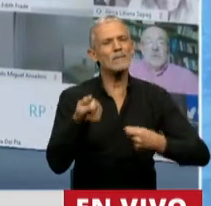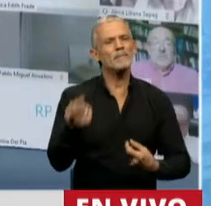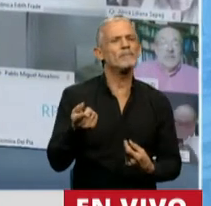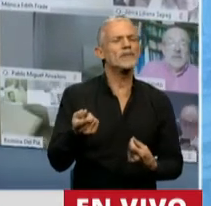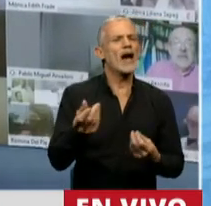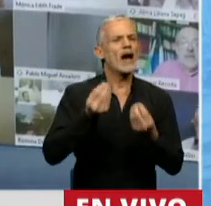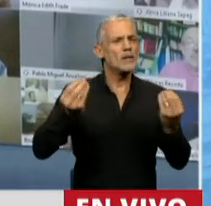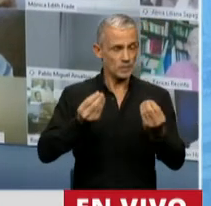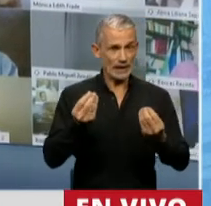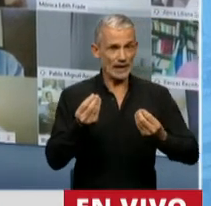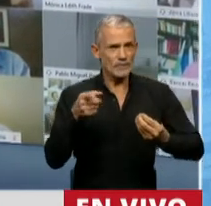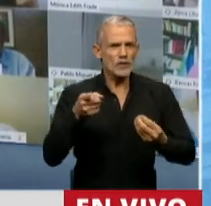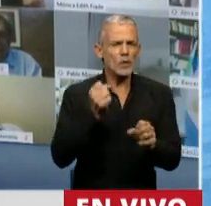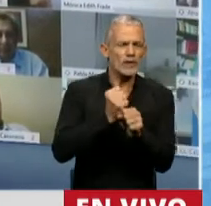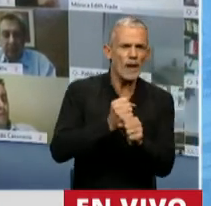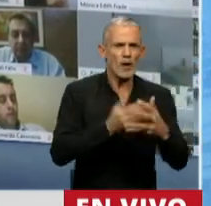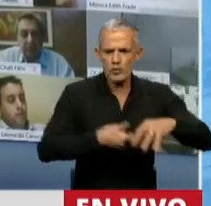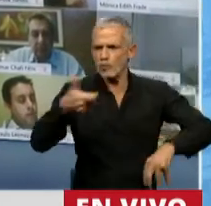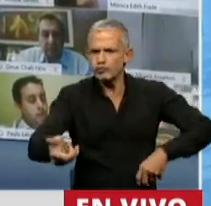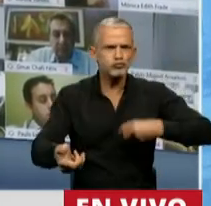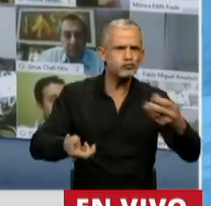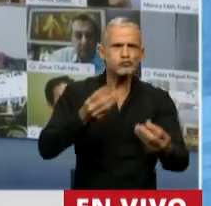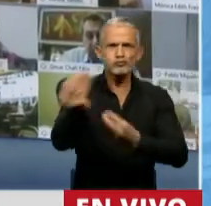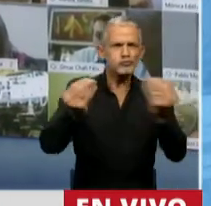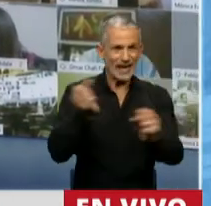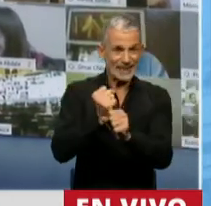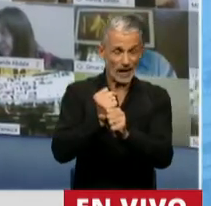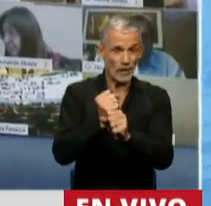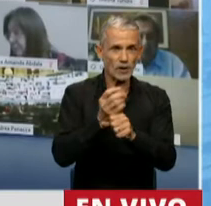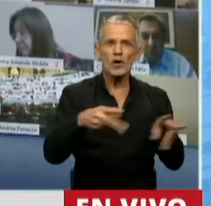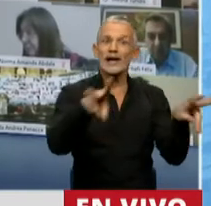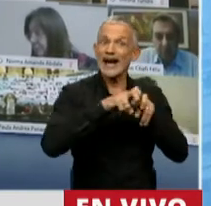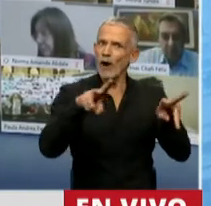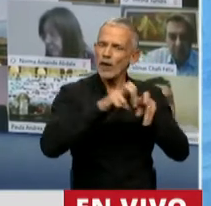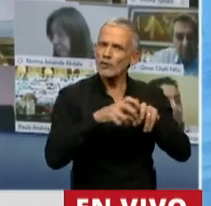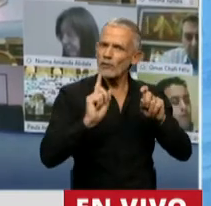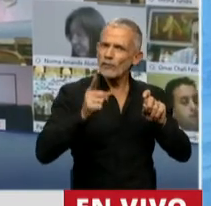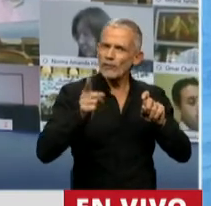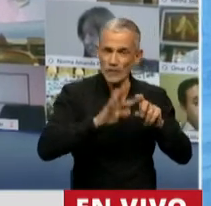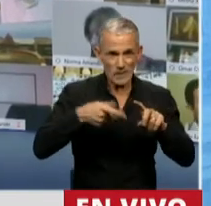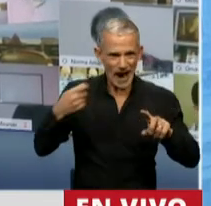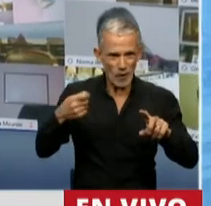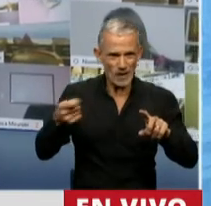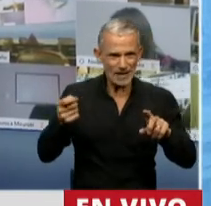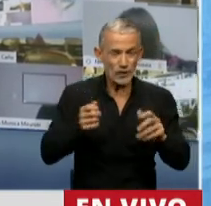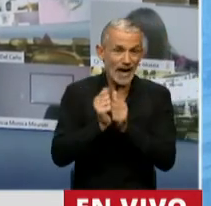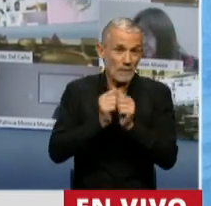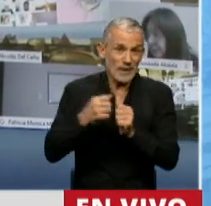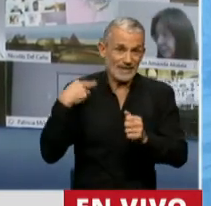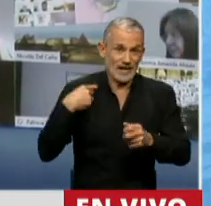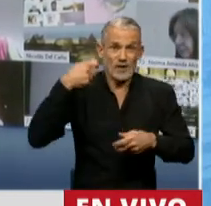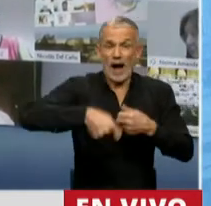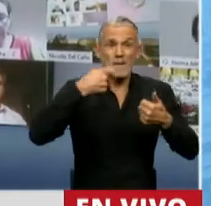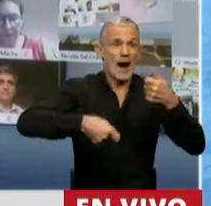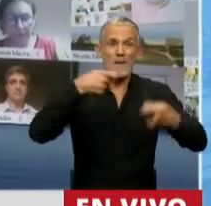mantiene empresas de trabajo, inversiones, etcétera, va a mantener la recaudación corriente de las cargas sociales que pagan las empresas a través de